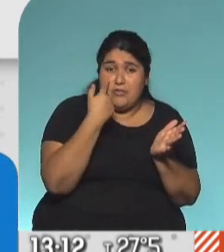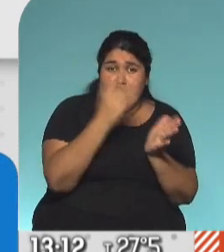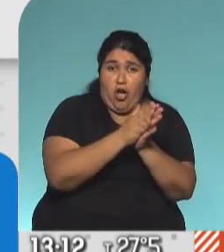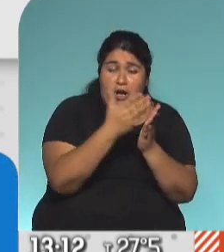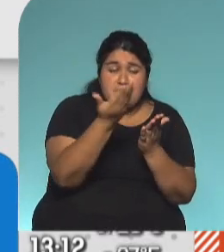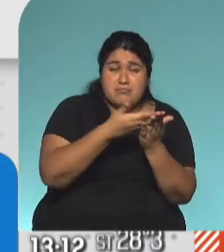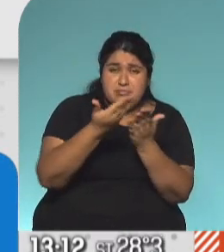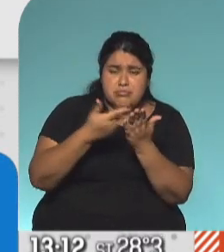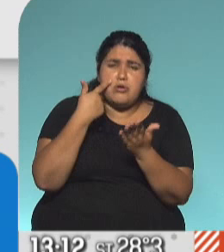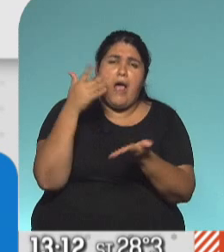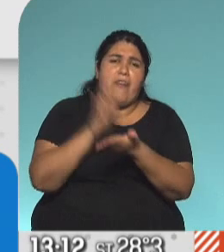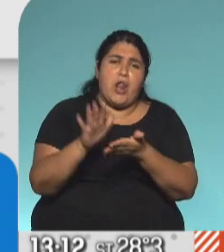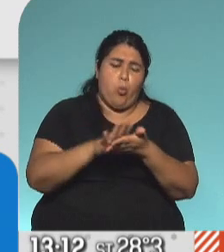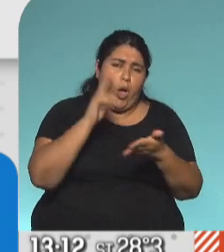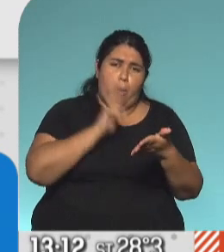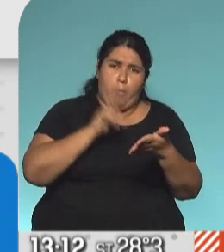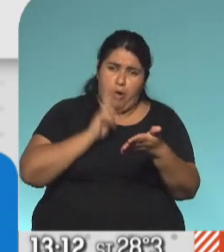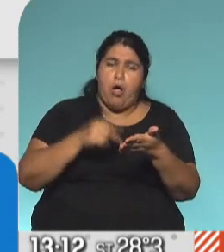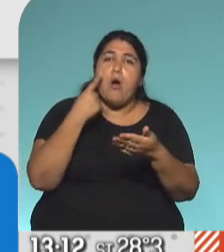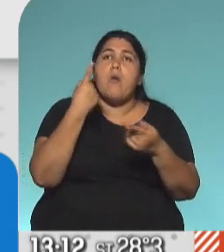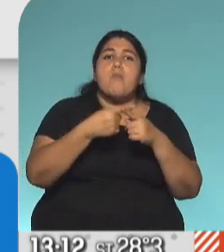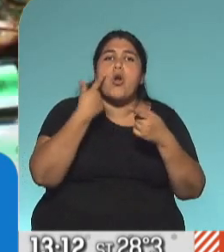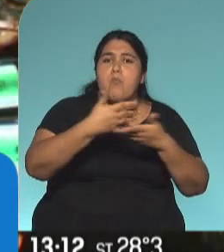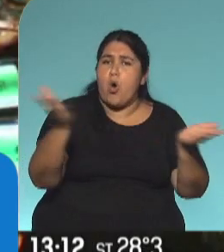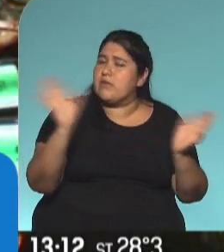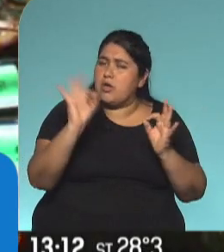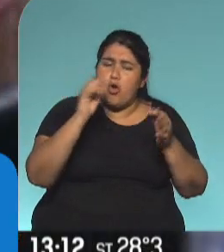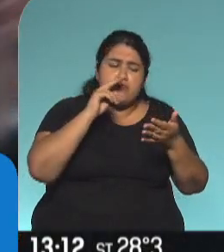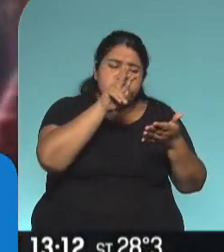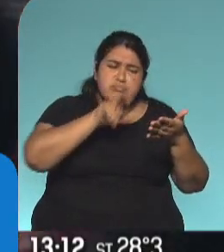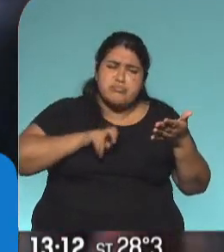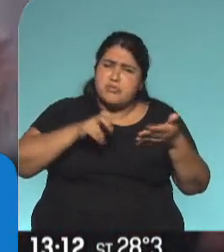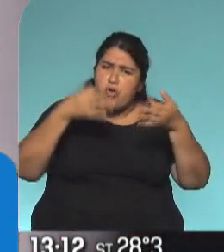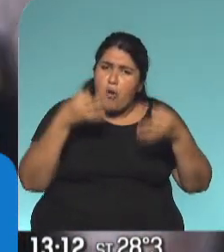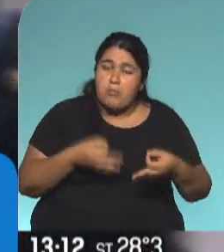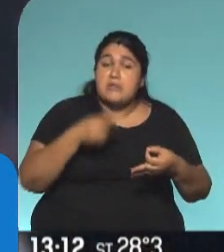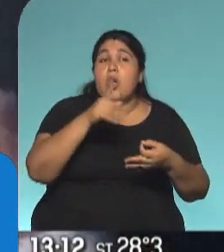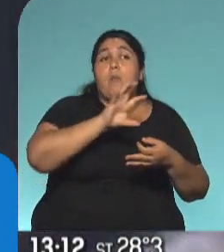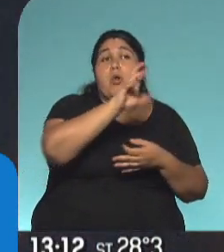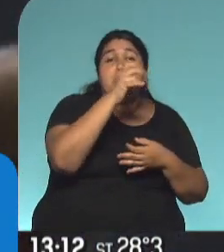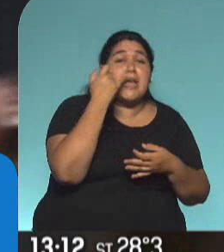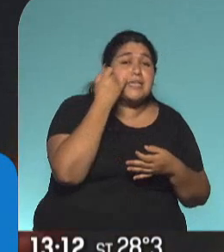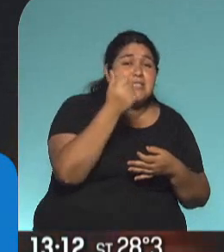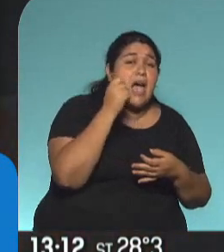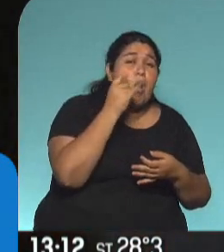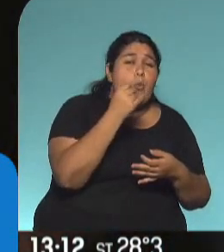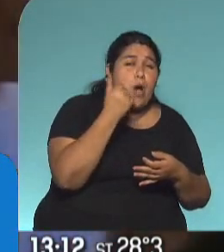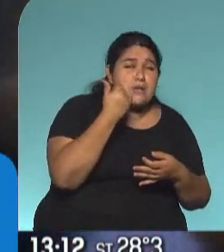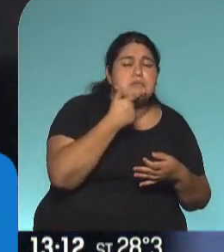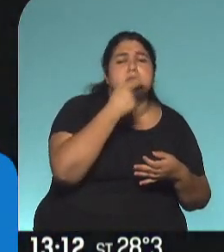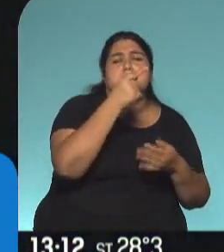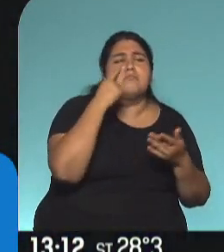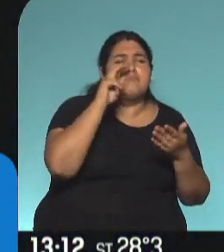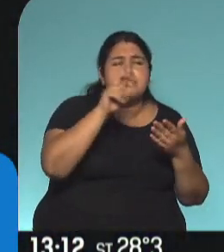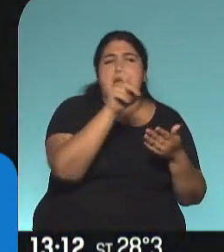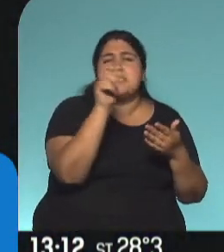a revisar no por muestreo, sino que va a haber una revisión absoluta y en el caso de la provincia de Guayas la revisión va a ser total, el